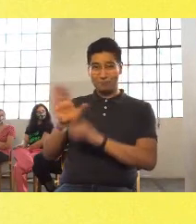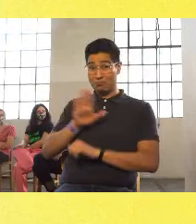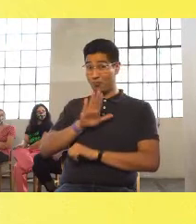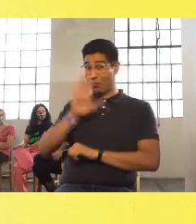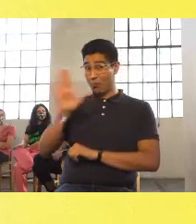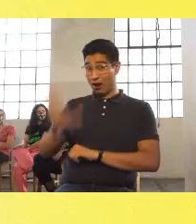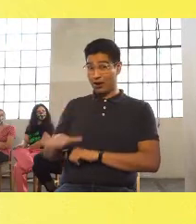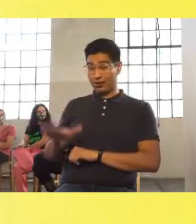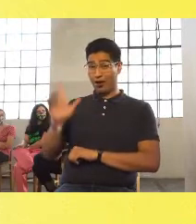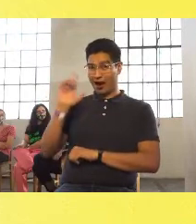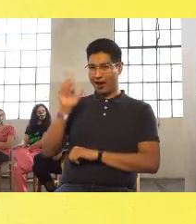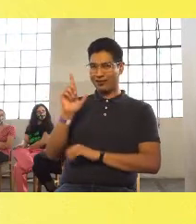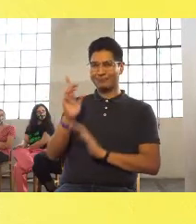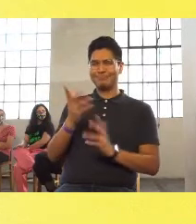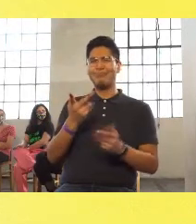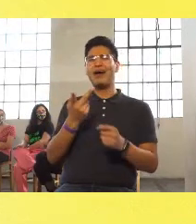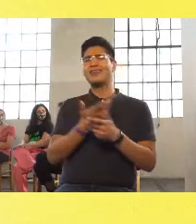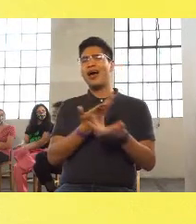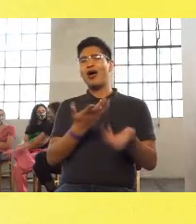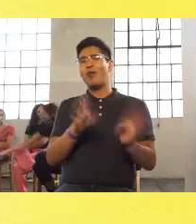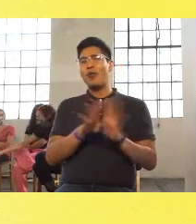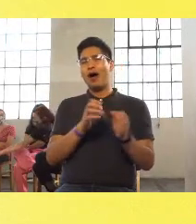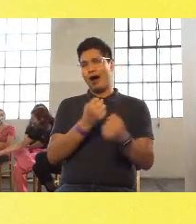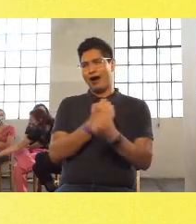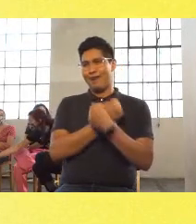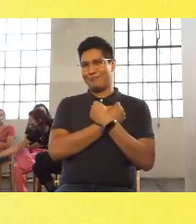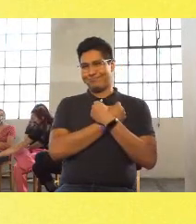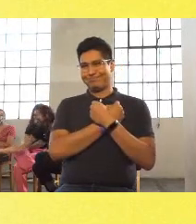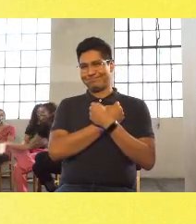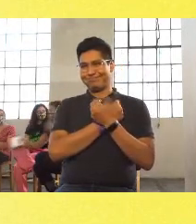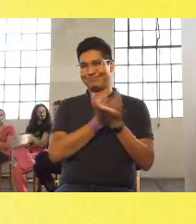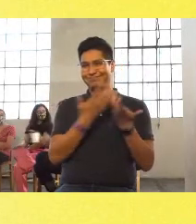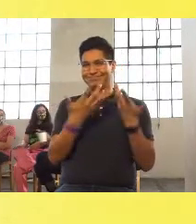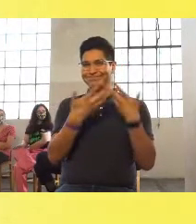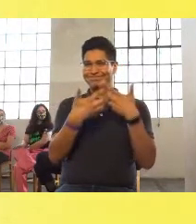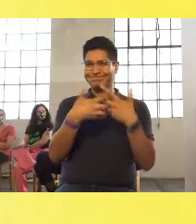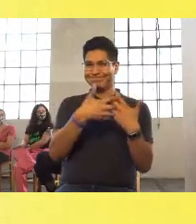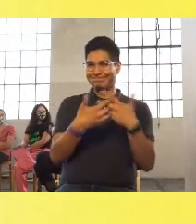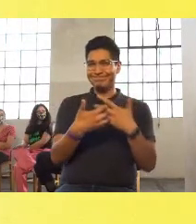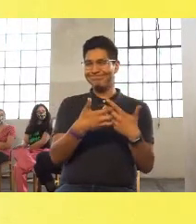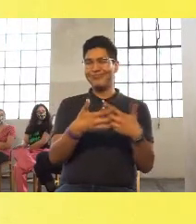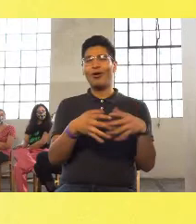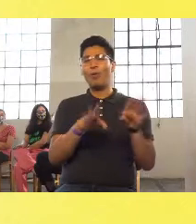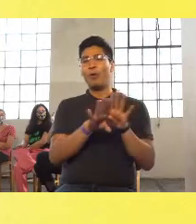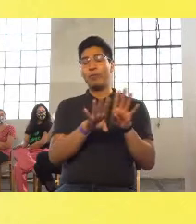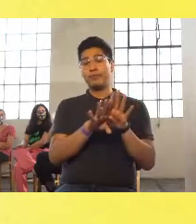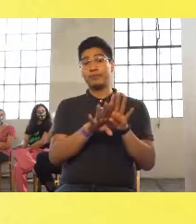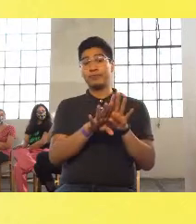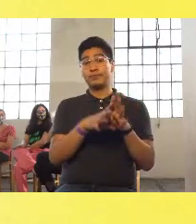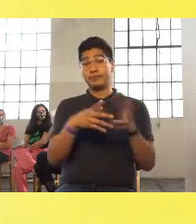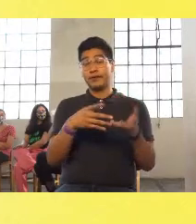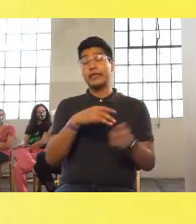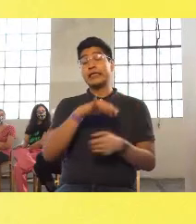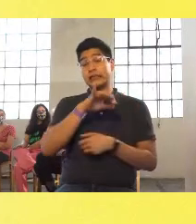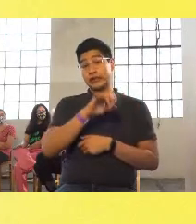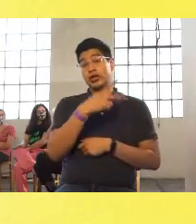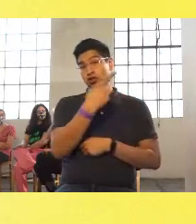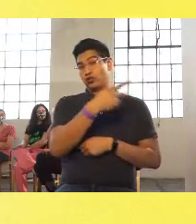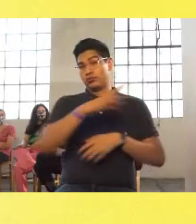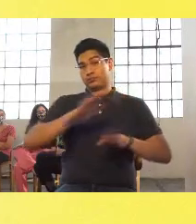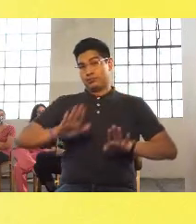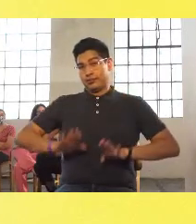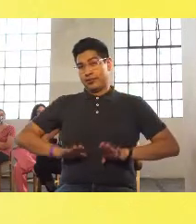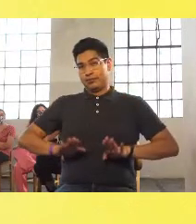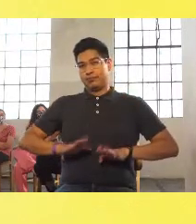todo lo que hay por ahí, ¿no? Como el subtexto de sus mensajes específicos, porque evidentemente son comportamientos